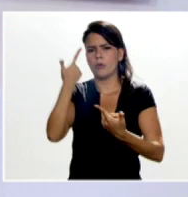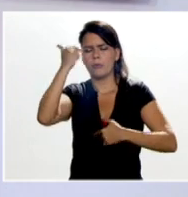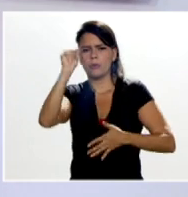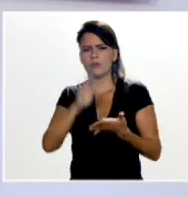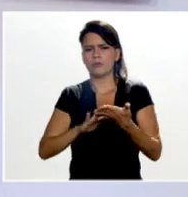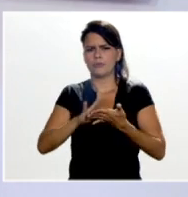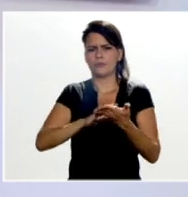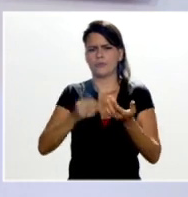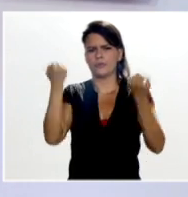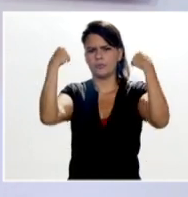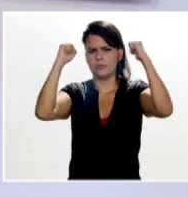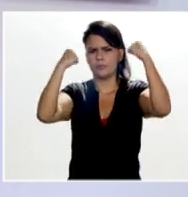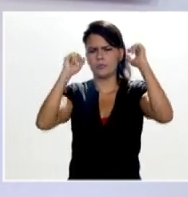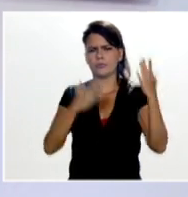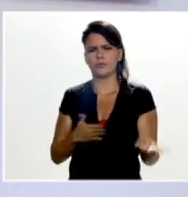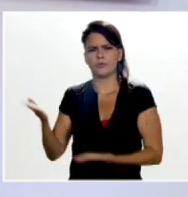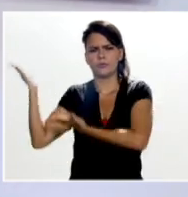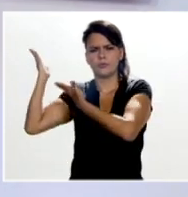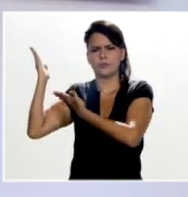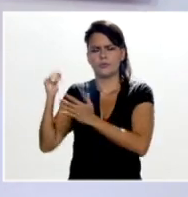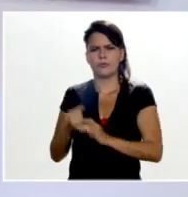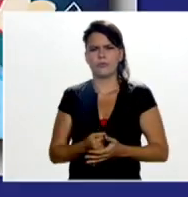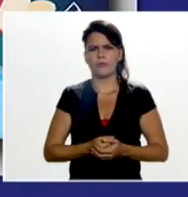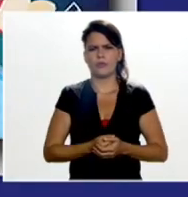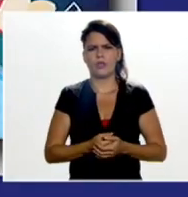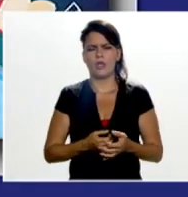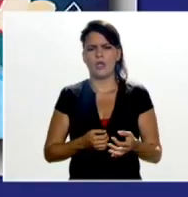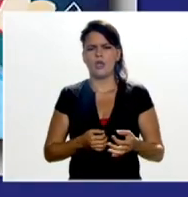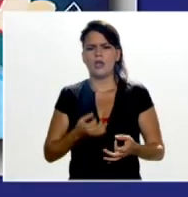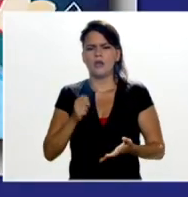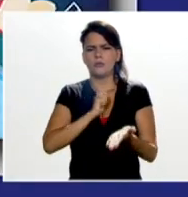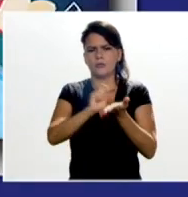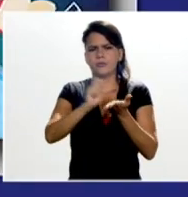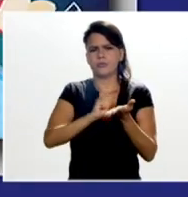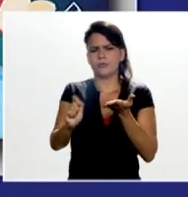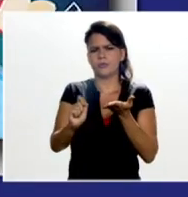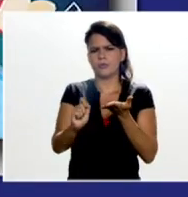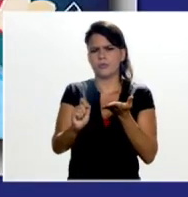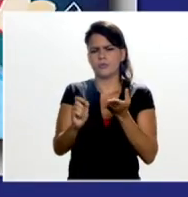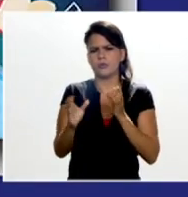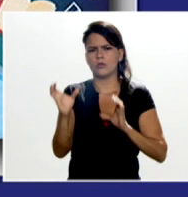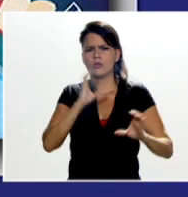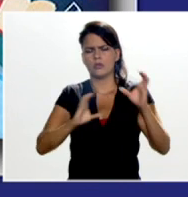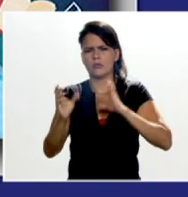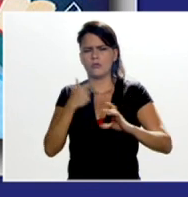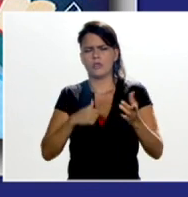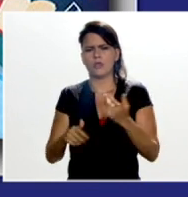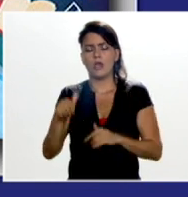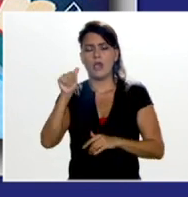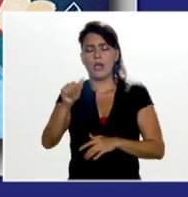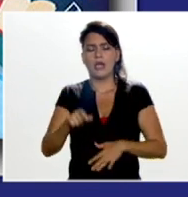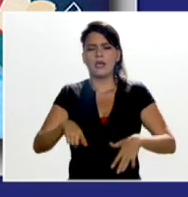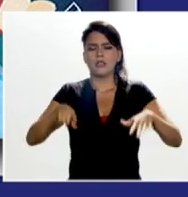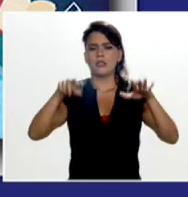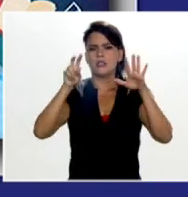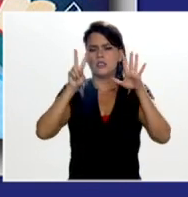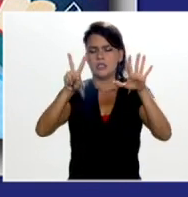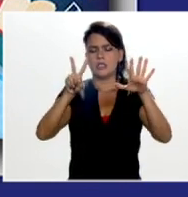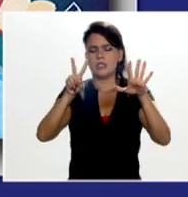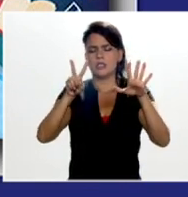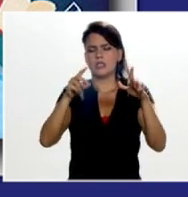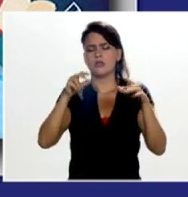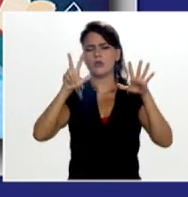resolver ejercicios como estos. Expresa en notación científica. A 730.000, B